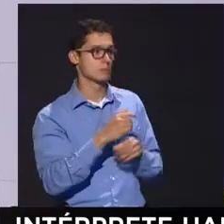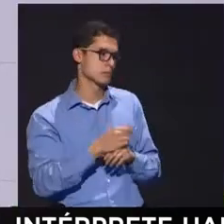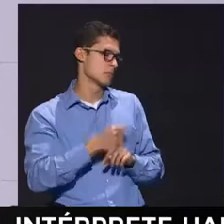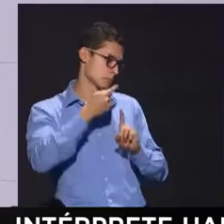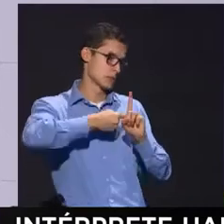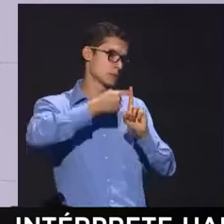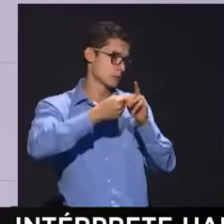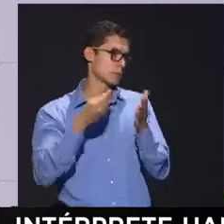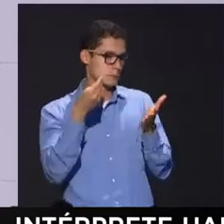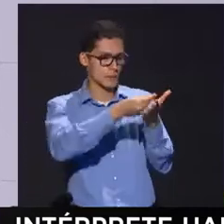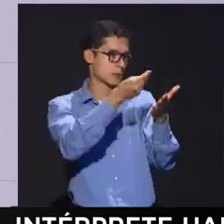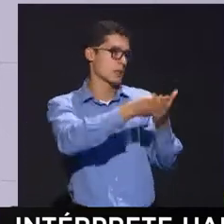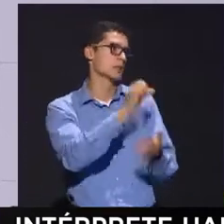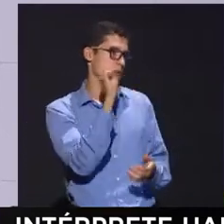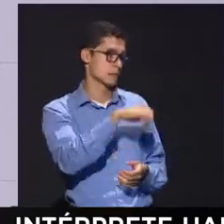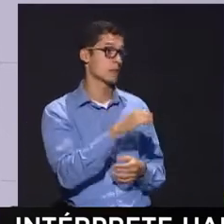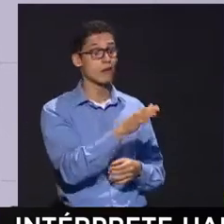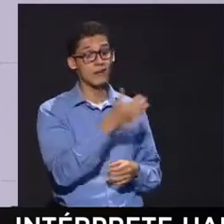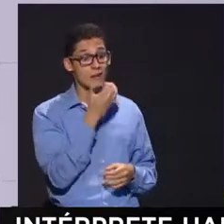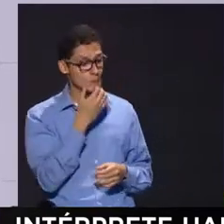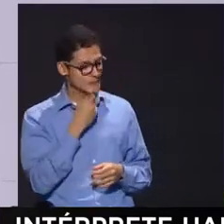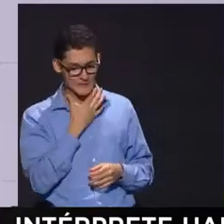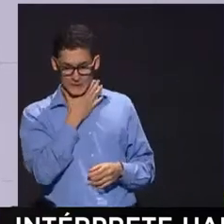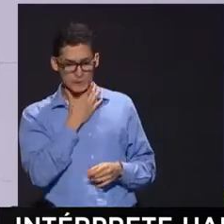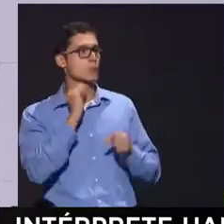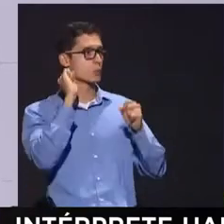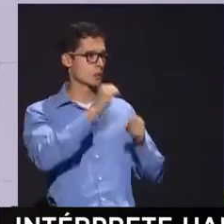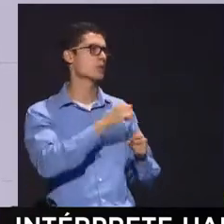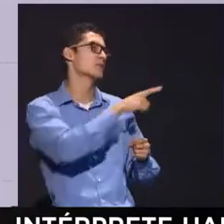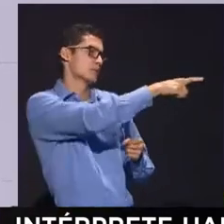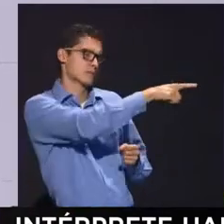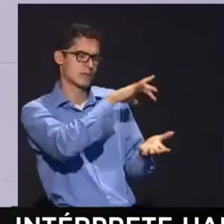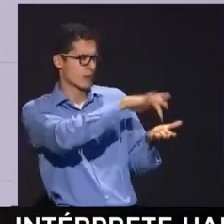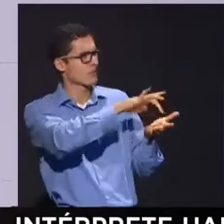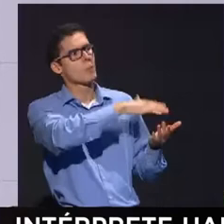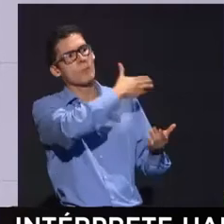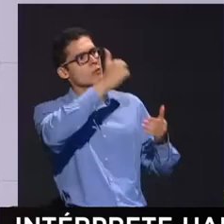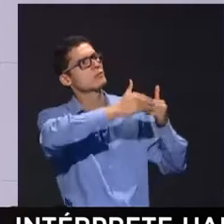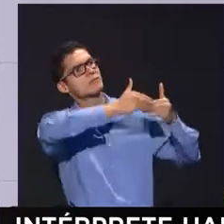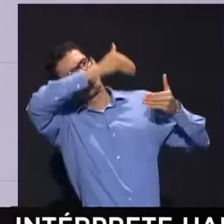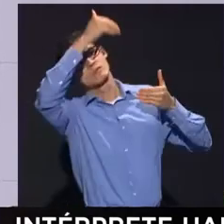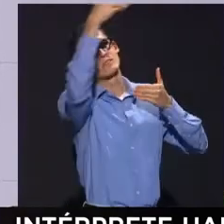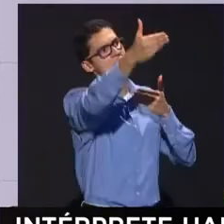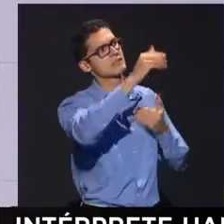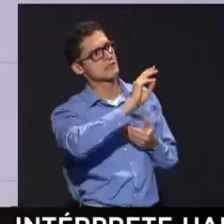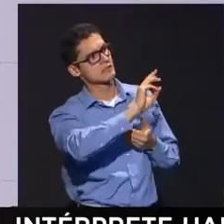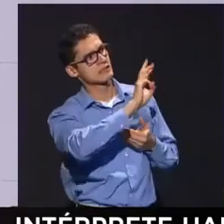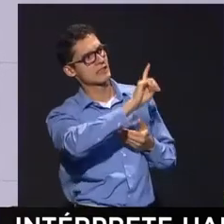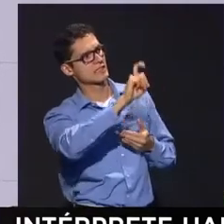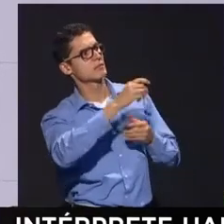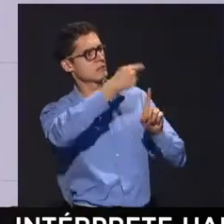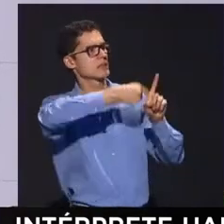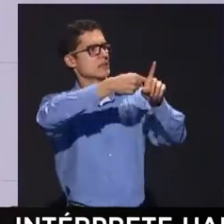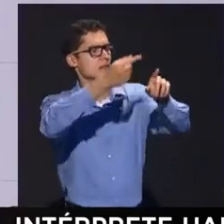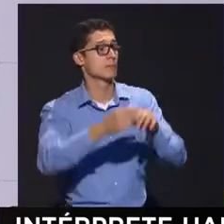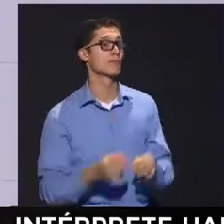digamos, los servicios, pero se puede dosificar este pago hasta 36 meses, ¿cierto? Lo otro es este aporte voluntario